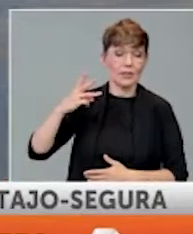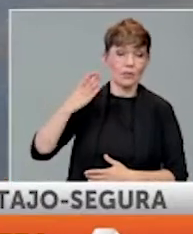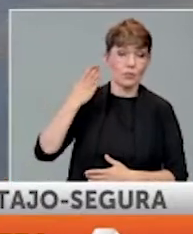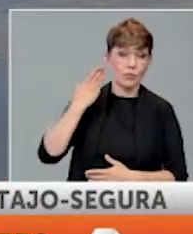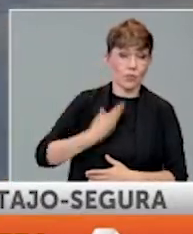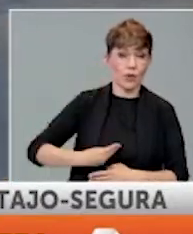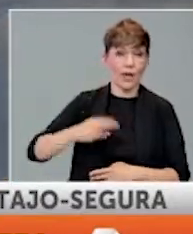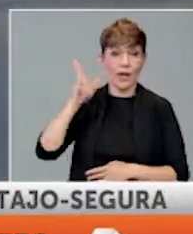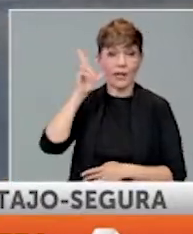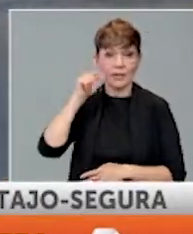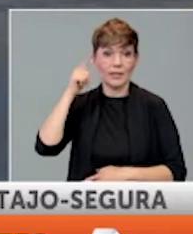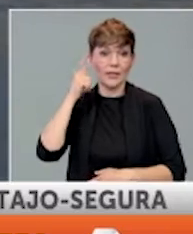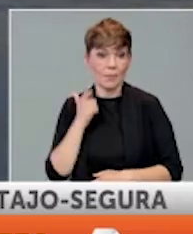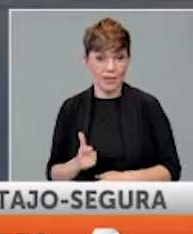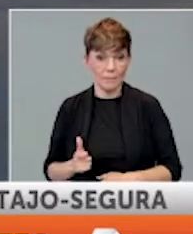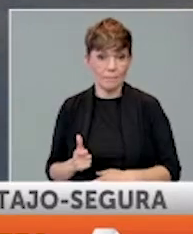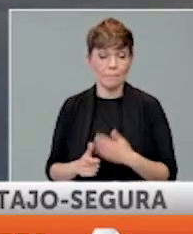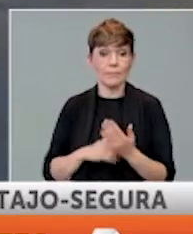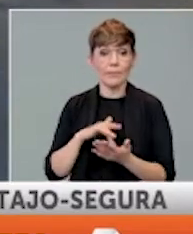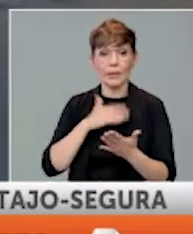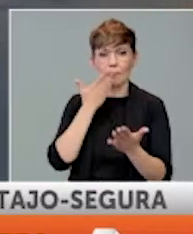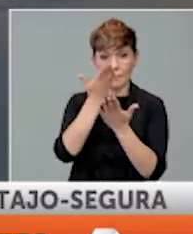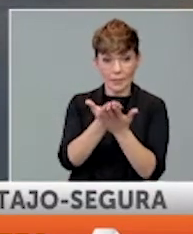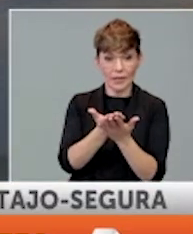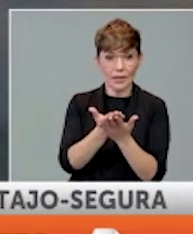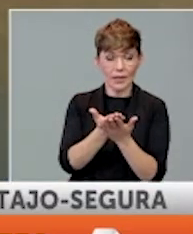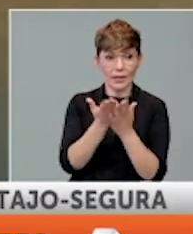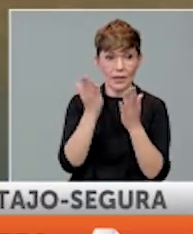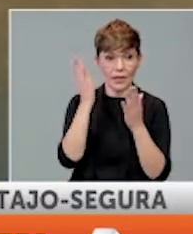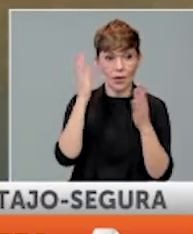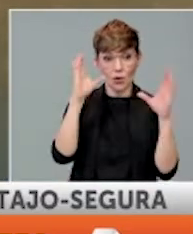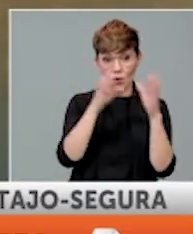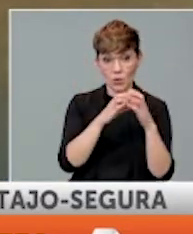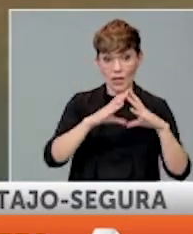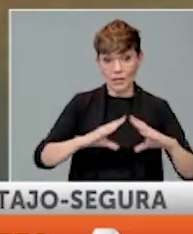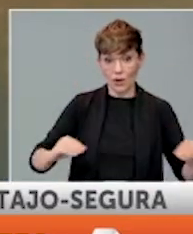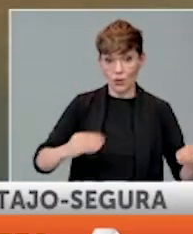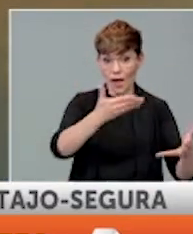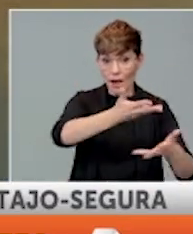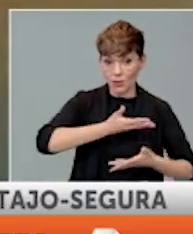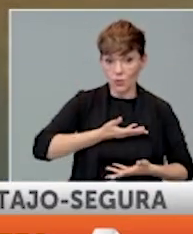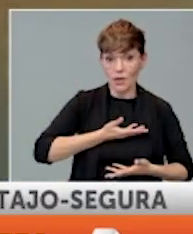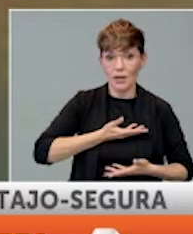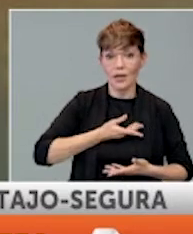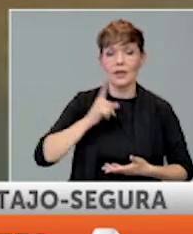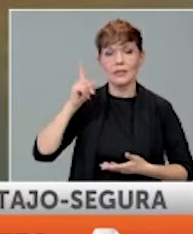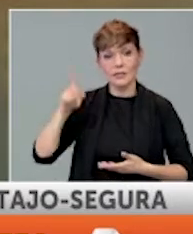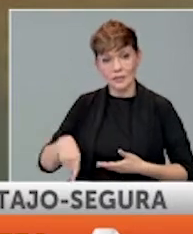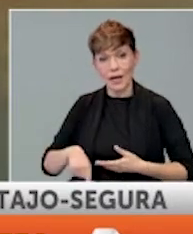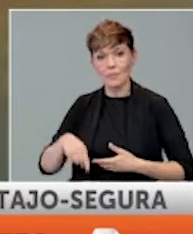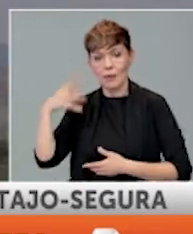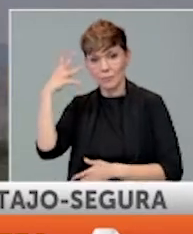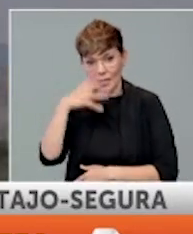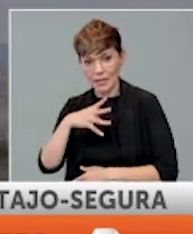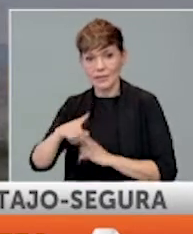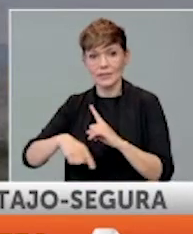evidentemente pedimos auxilio a tanto al presidente de la Comunidad Andaluza como a Fernando López Miras, como a Ximo